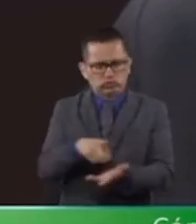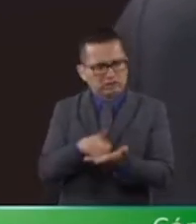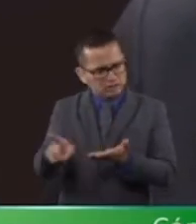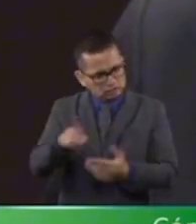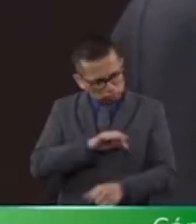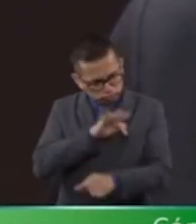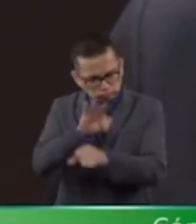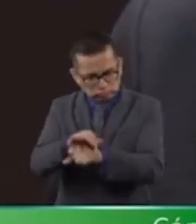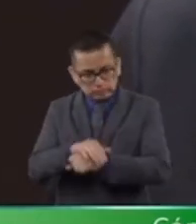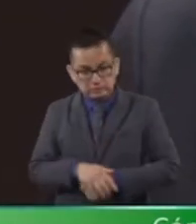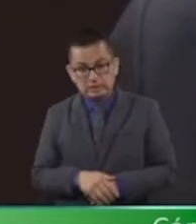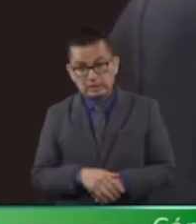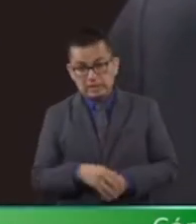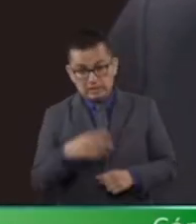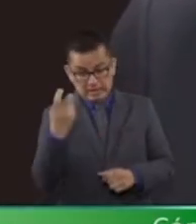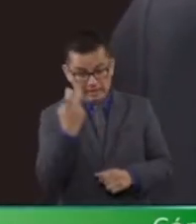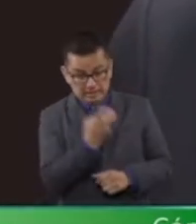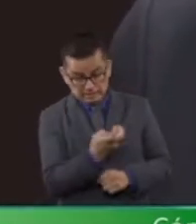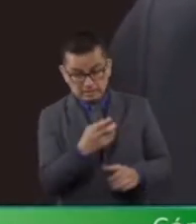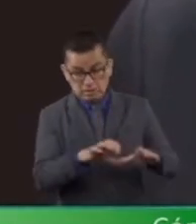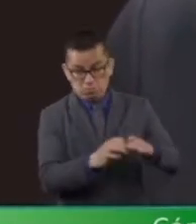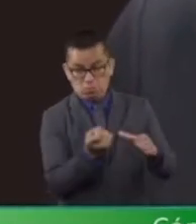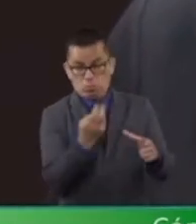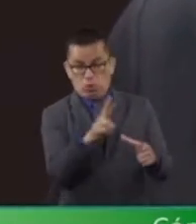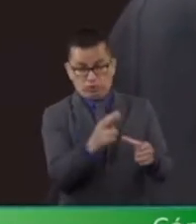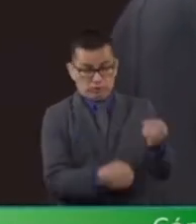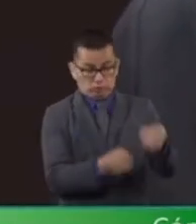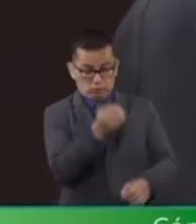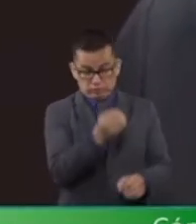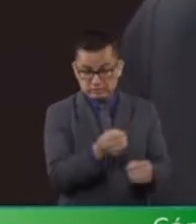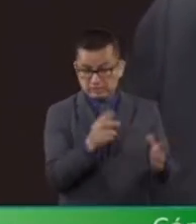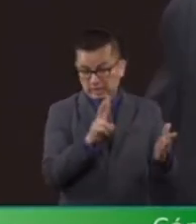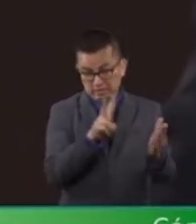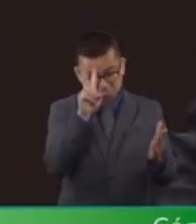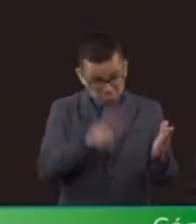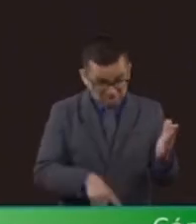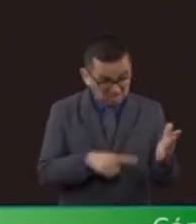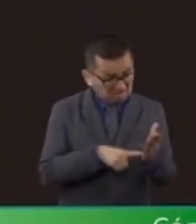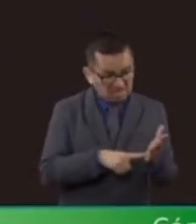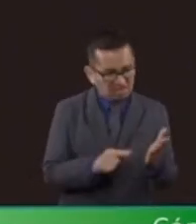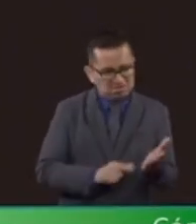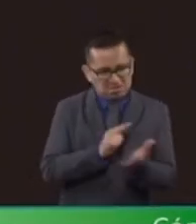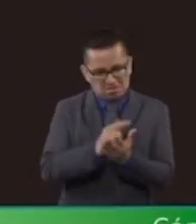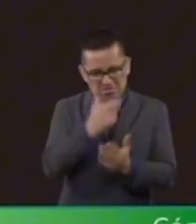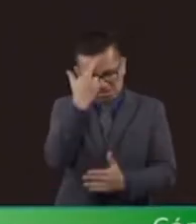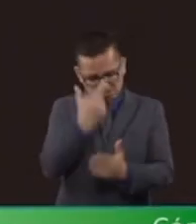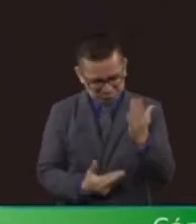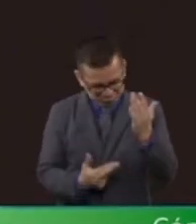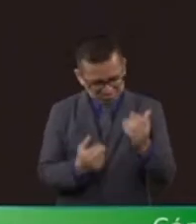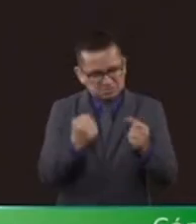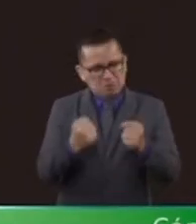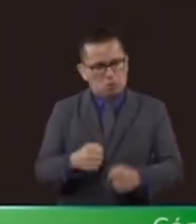llamada reforma del Poder Judicial es ilegal y la Corte se los va a demostrar. Muchas gracias.